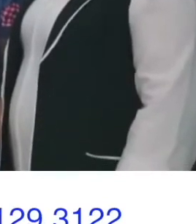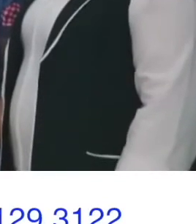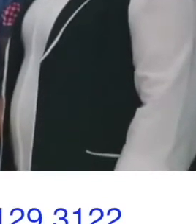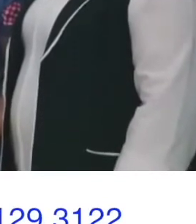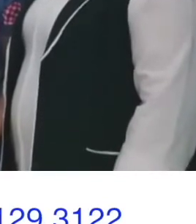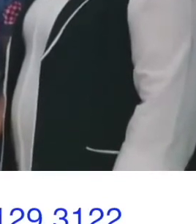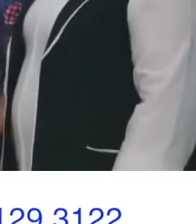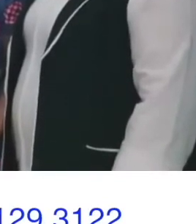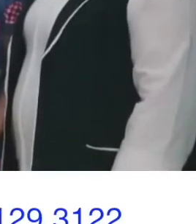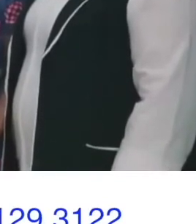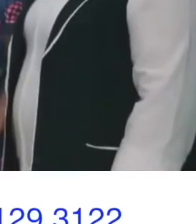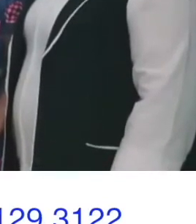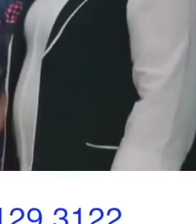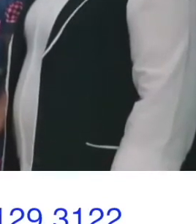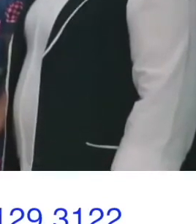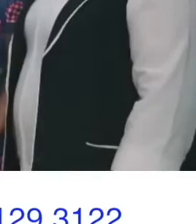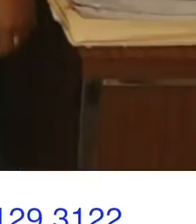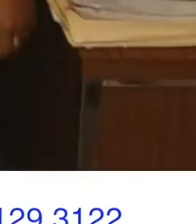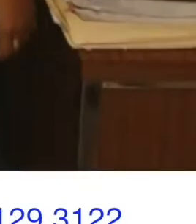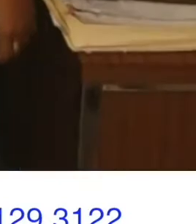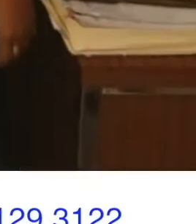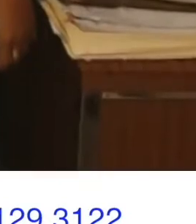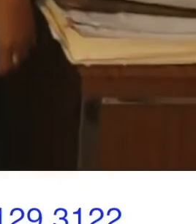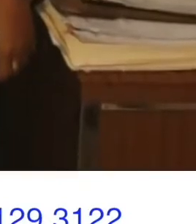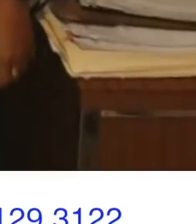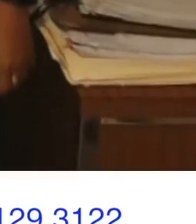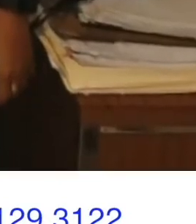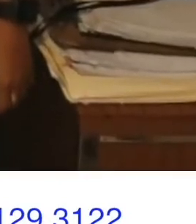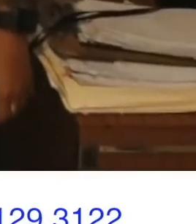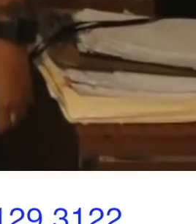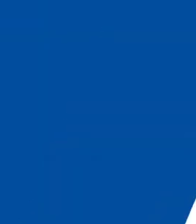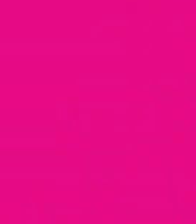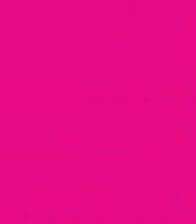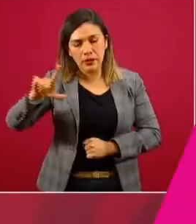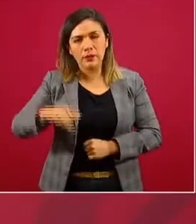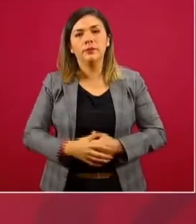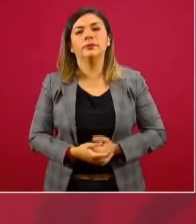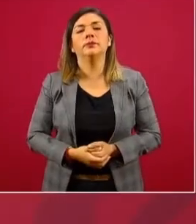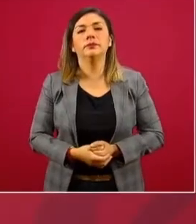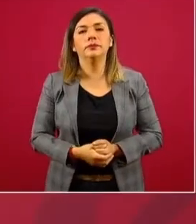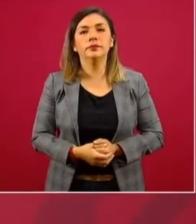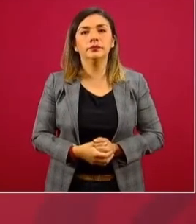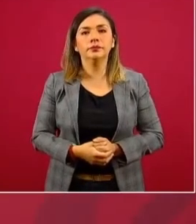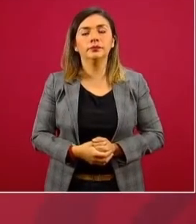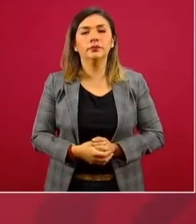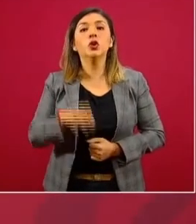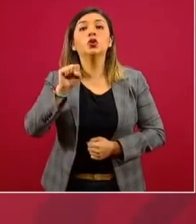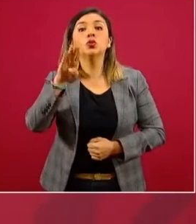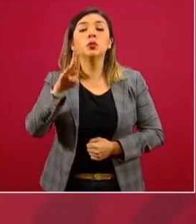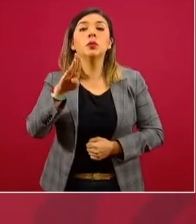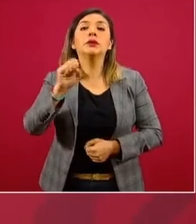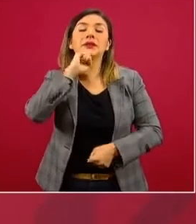Tonalá, Arriaga y Cintalapa, como parte de la campaña Protegiendo a Nuestros Protectores. El presidente Andrés Manuel